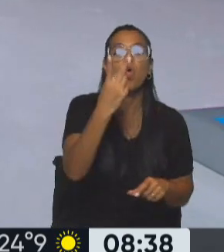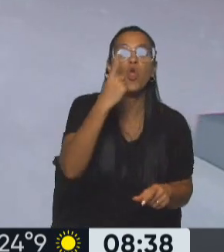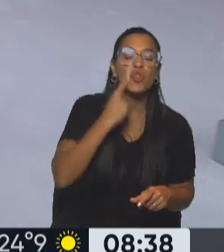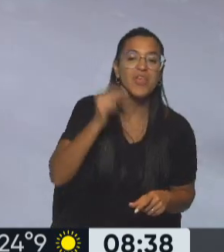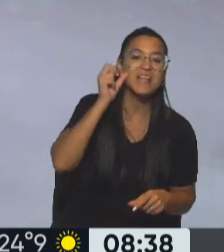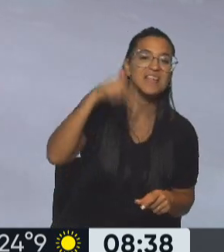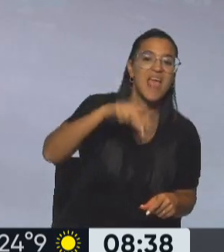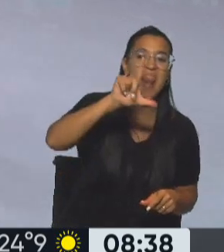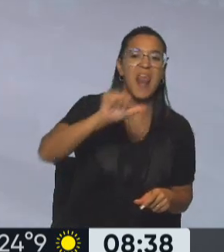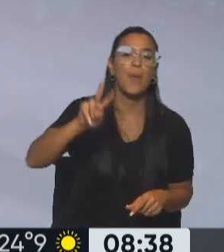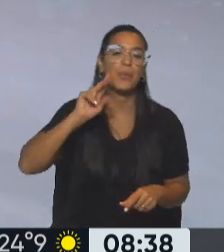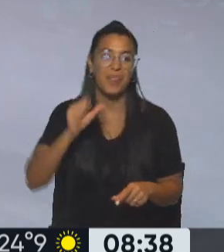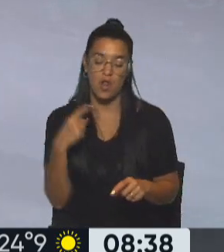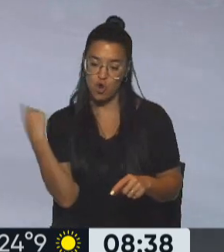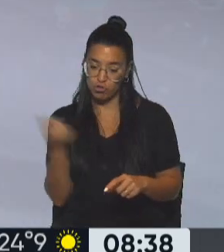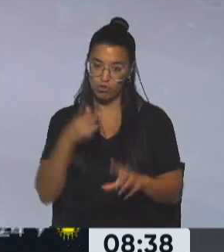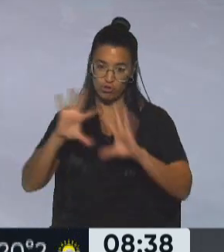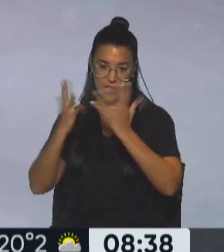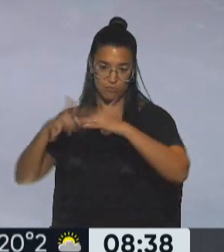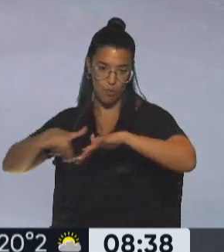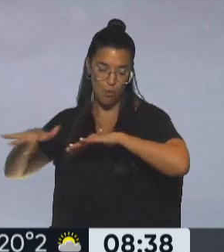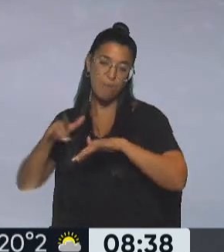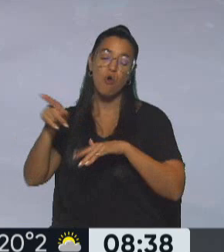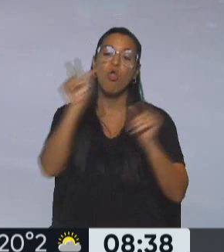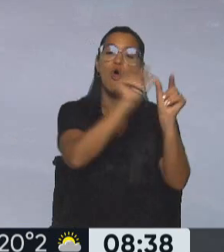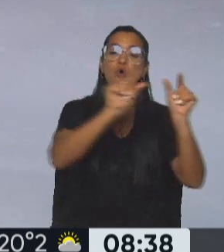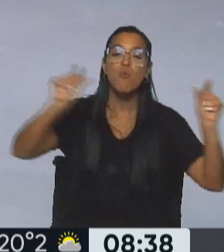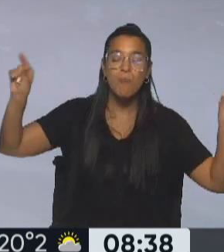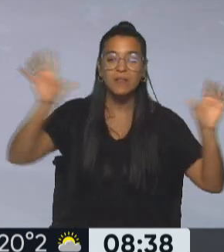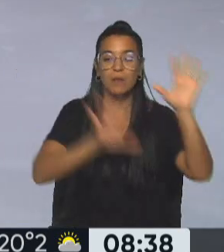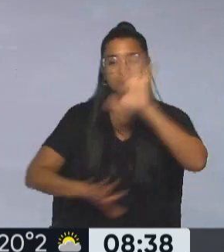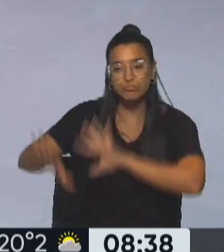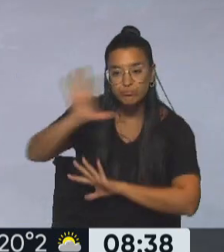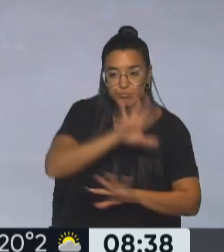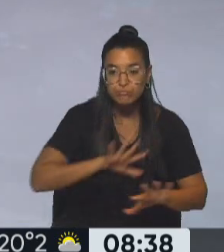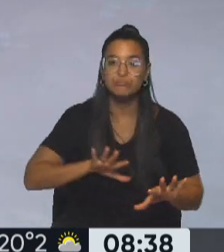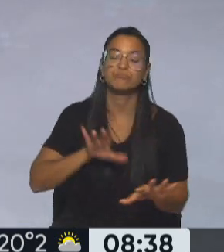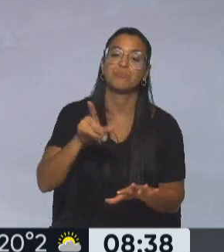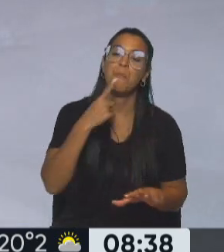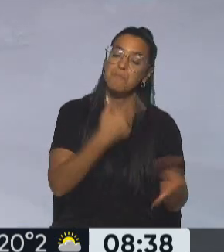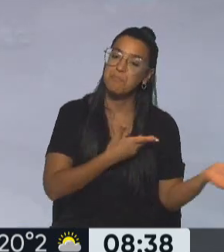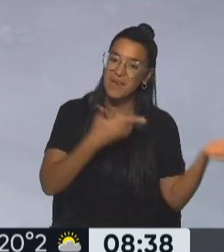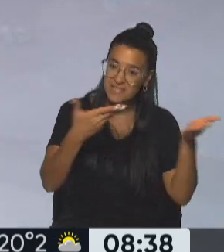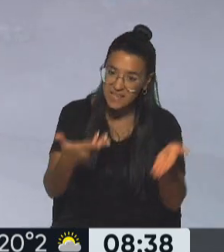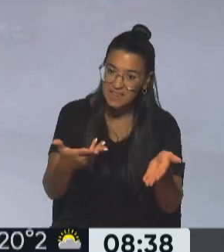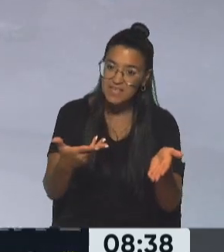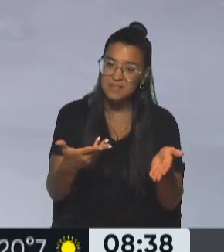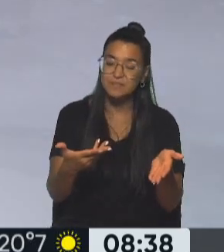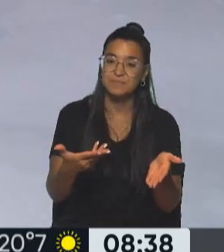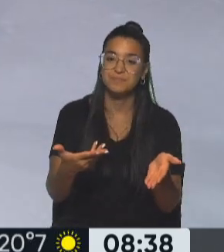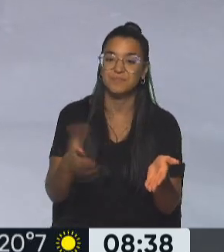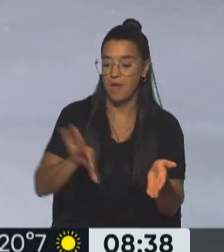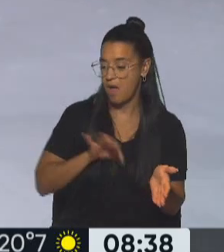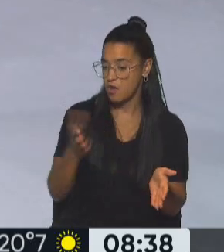Vida, Nosotras Movemos el Mundo, que tiene que ver con un documental que se armó con la presentación de el